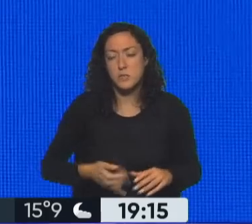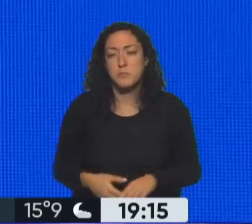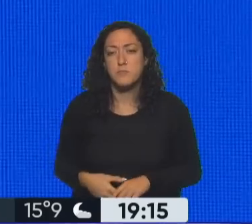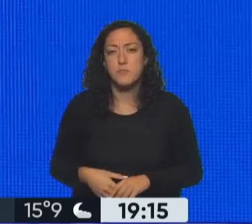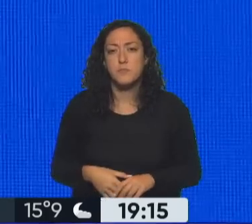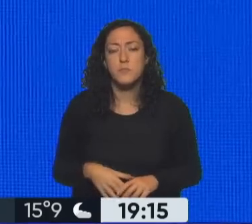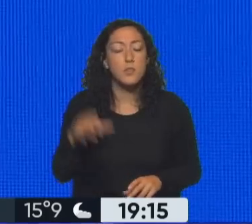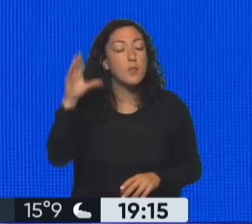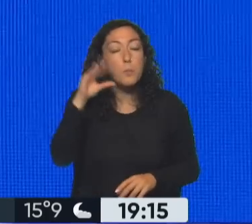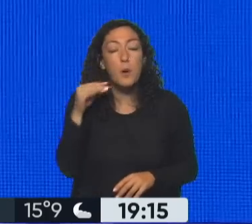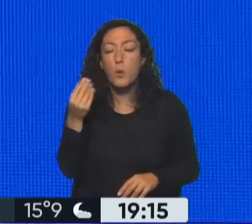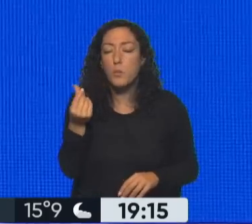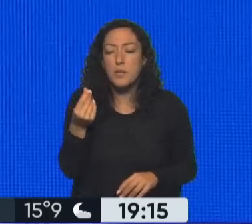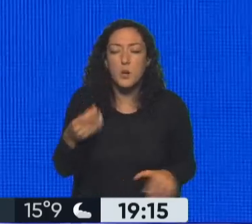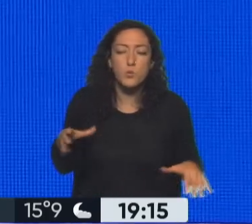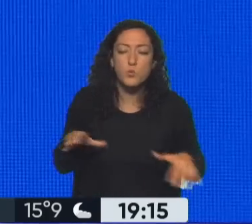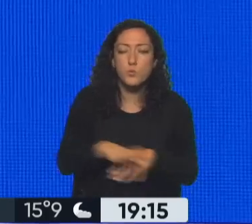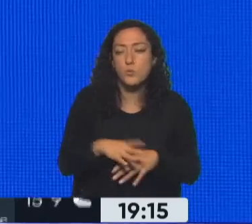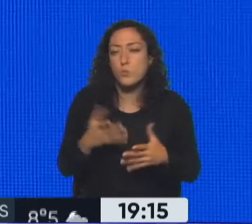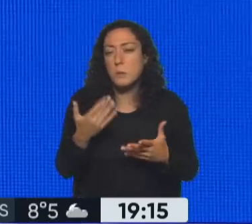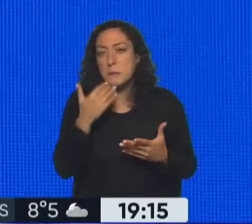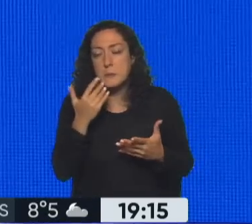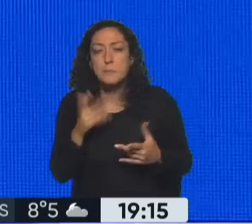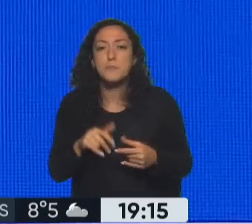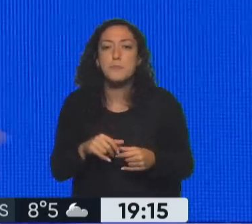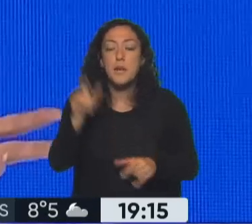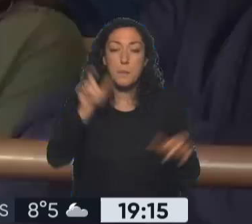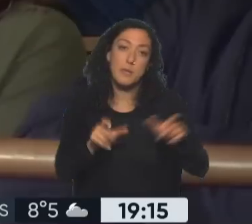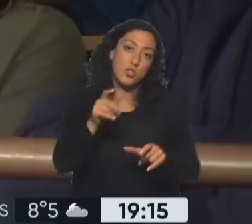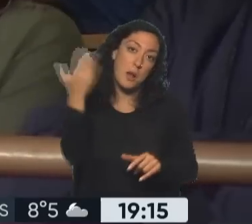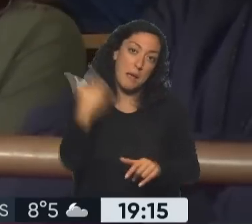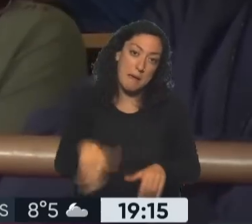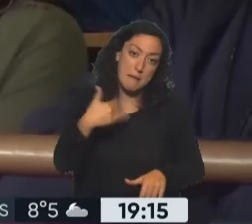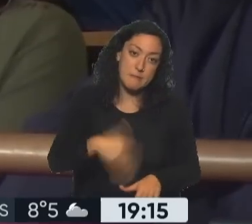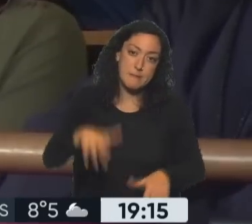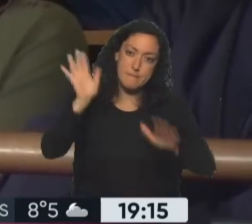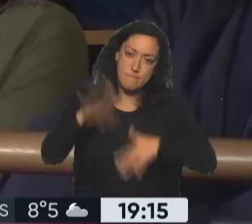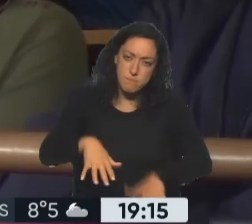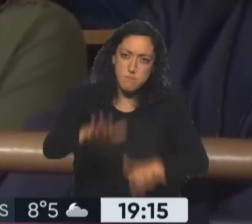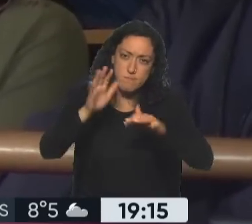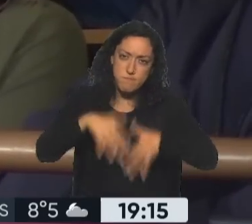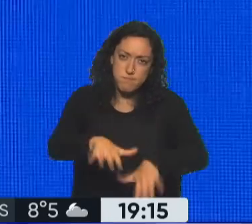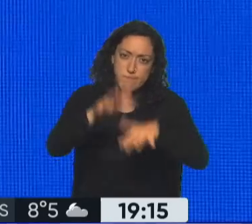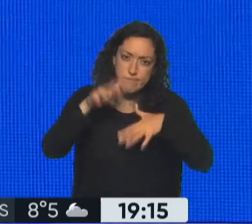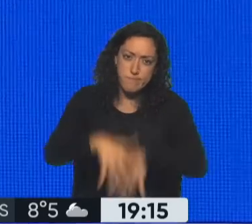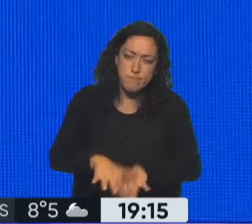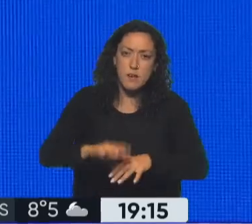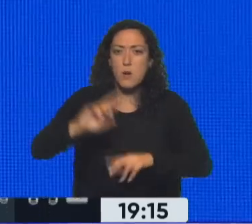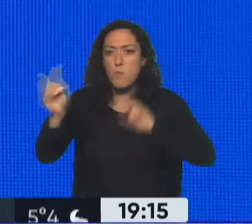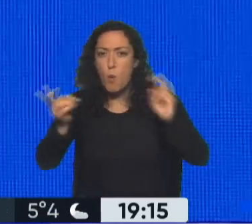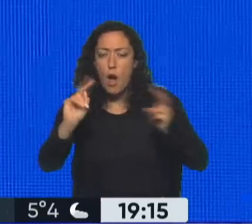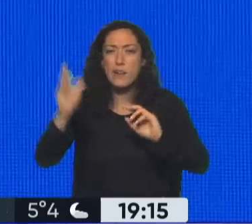recuerdo exactamente cómo fue. La cuestión que, bueno, salió la gente a la calle, muertos,